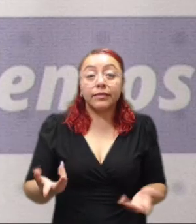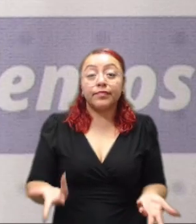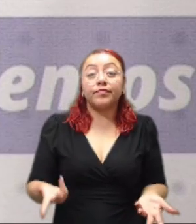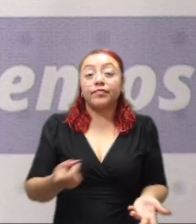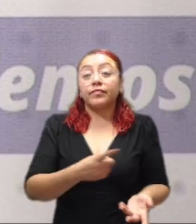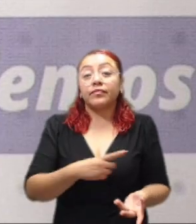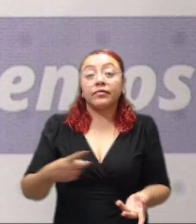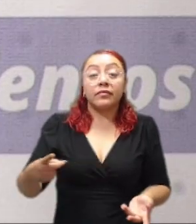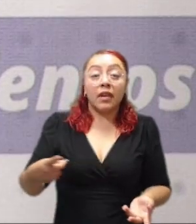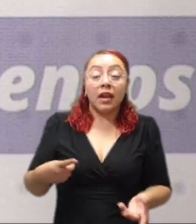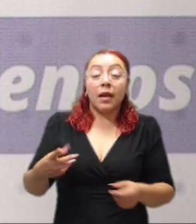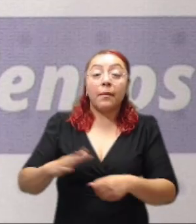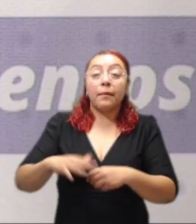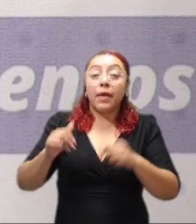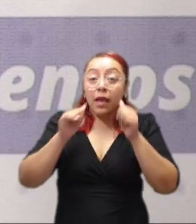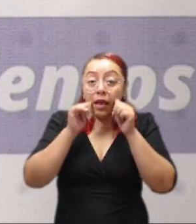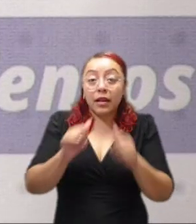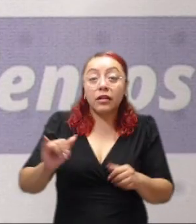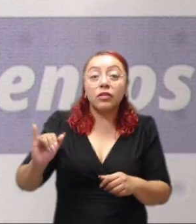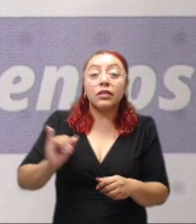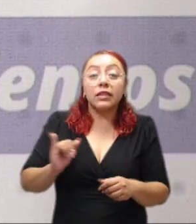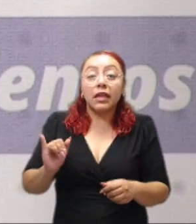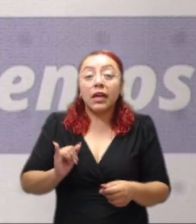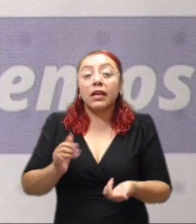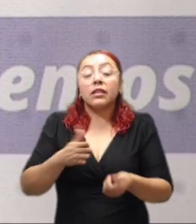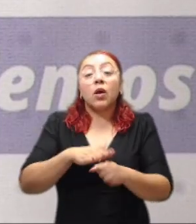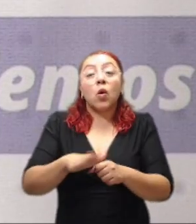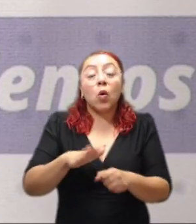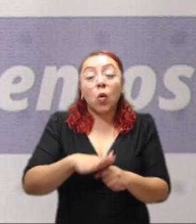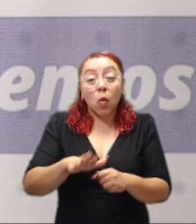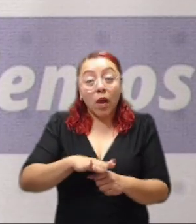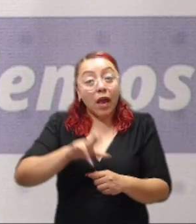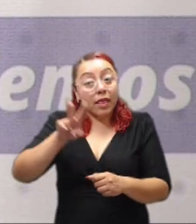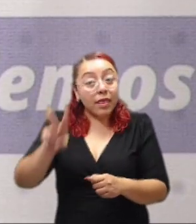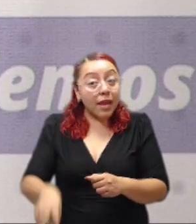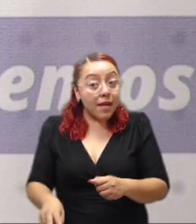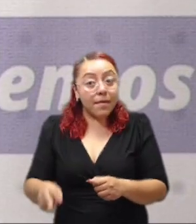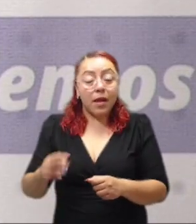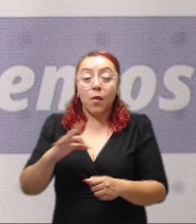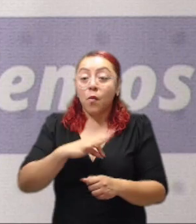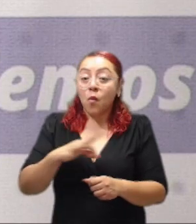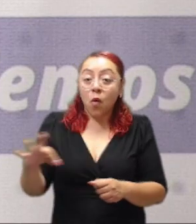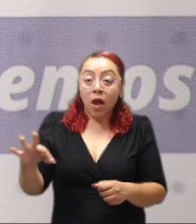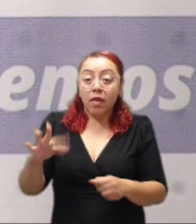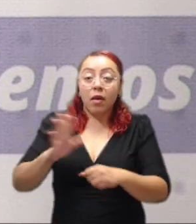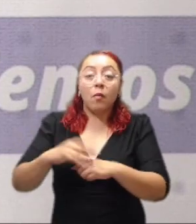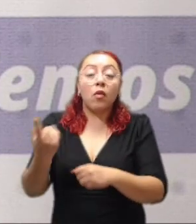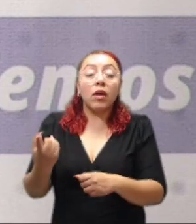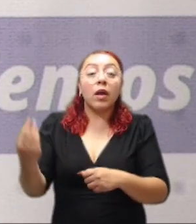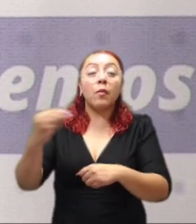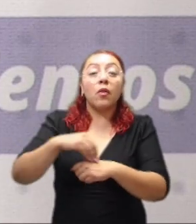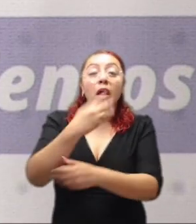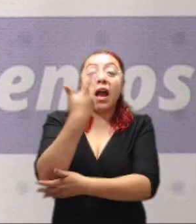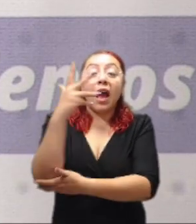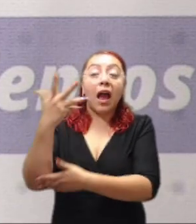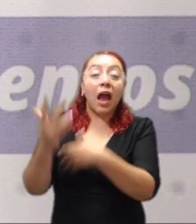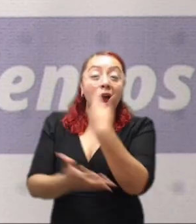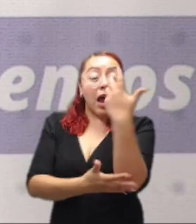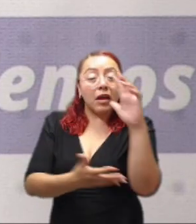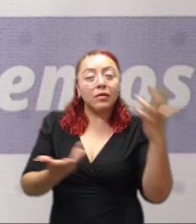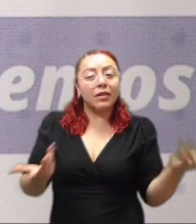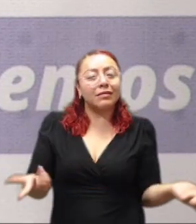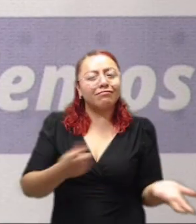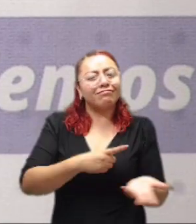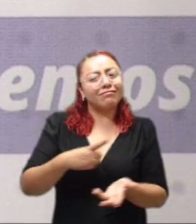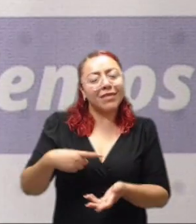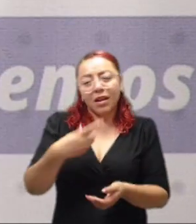realmente interés que qué es lo que va a funcionar porque en cuestión de reforestación y ese tipo de cosas Tenemos que tener un